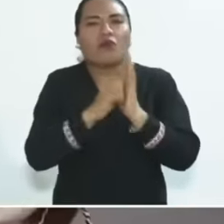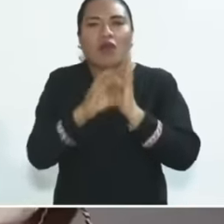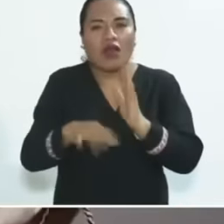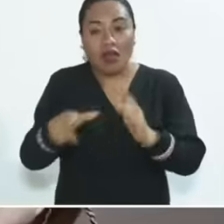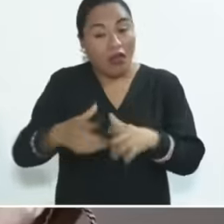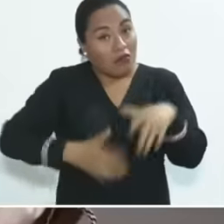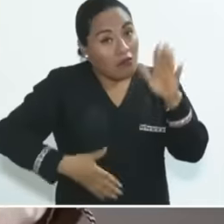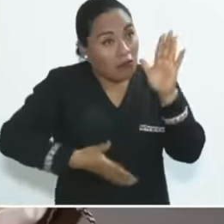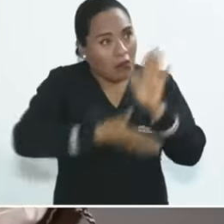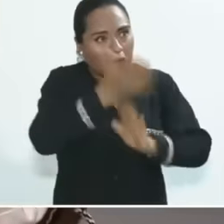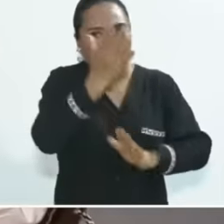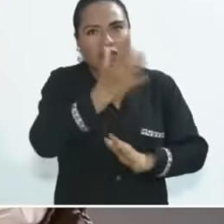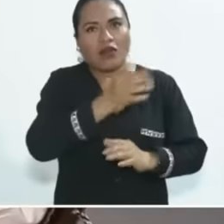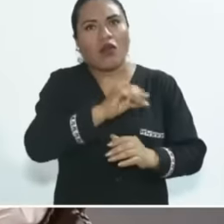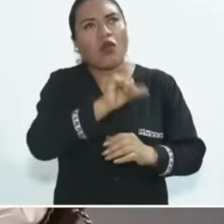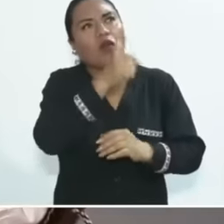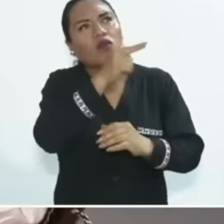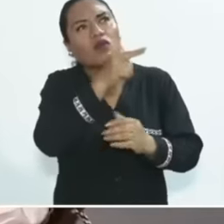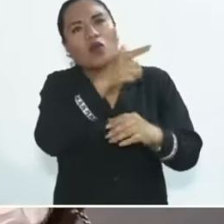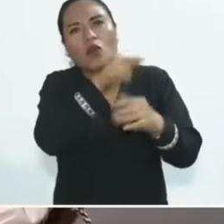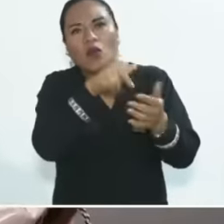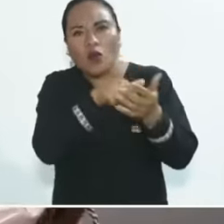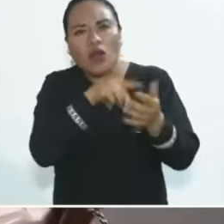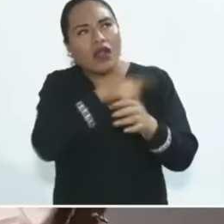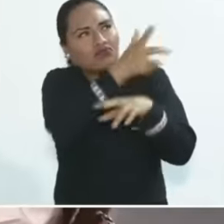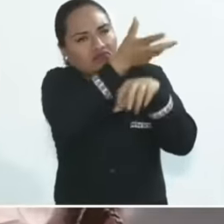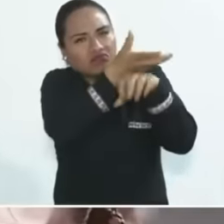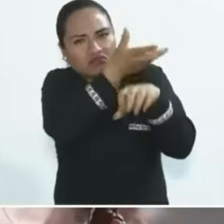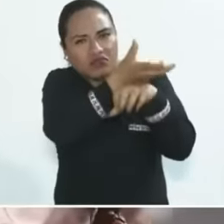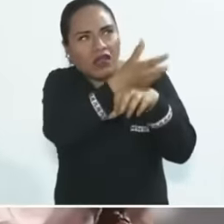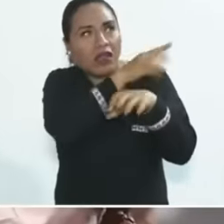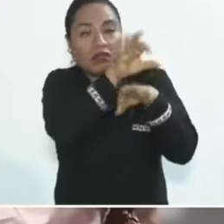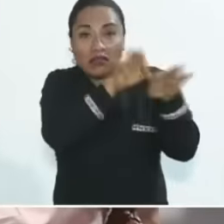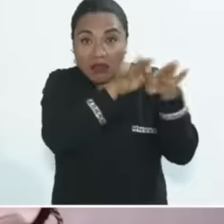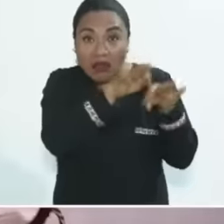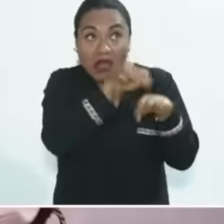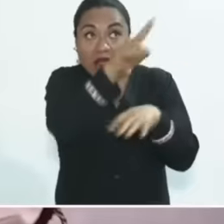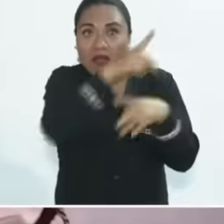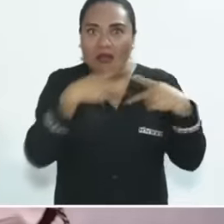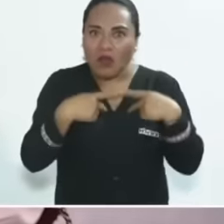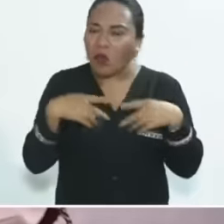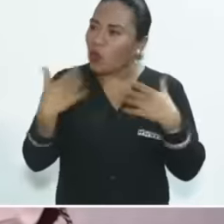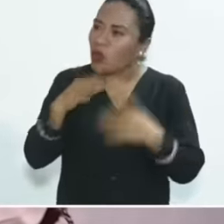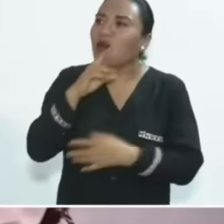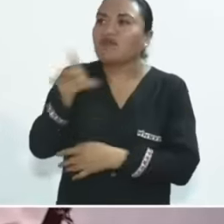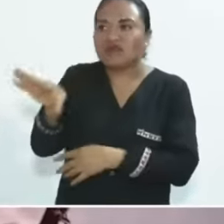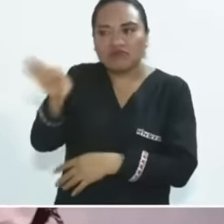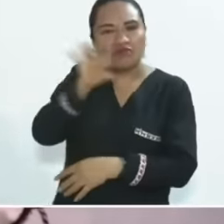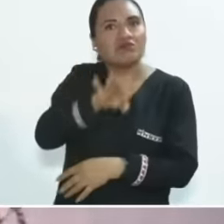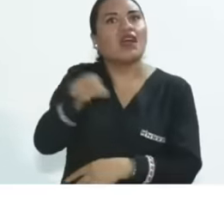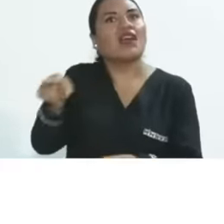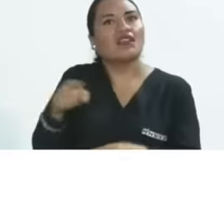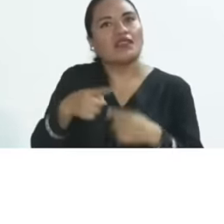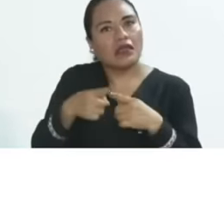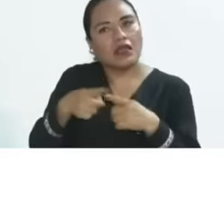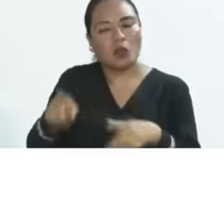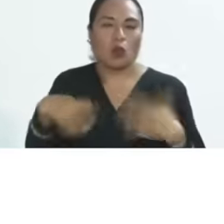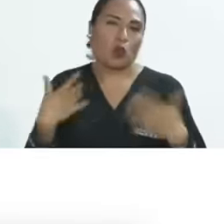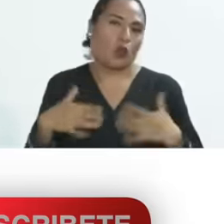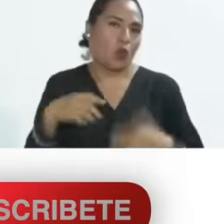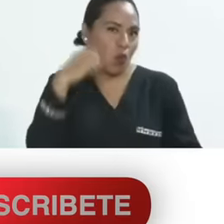a trabajar a Estados Unidos. Son los preferidos porque son muy buenos